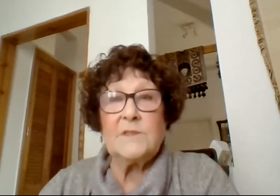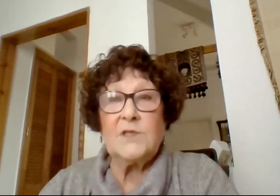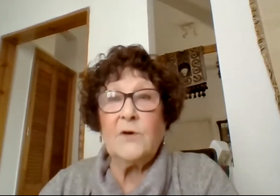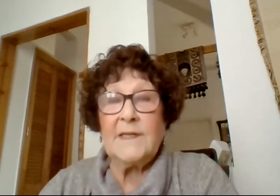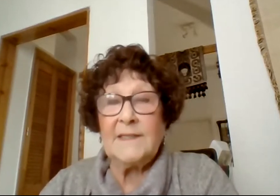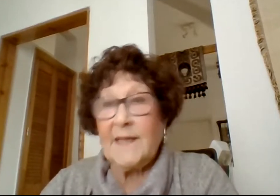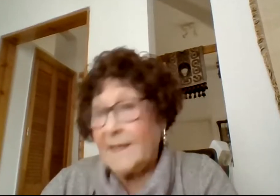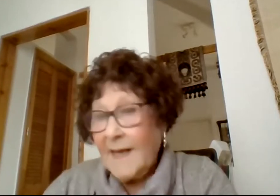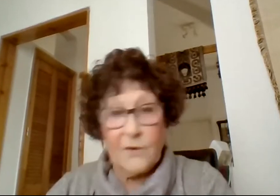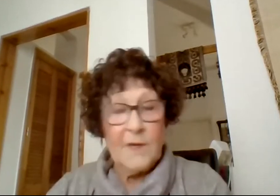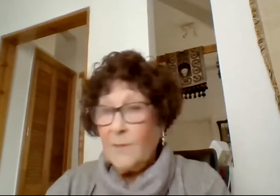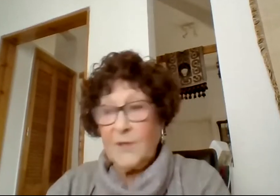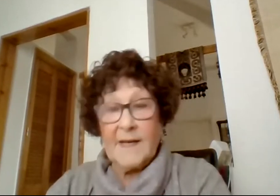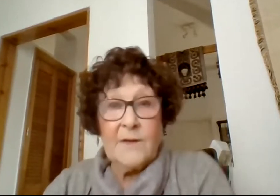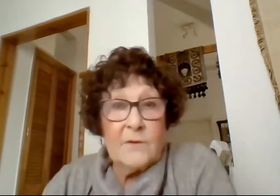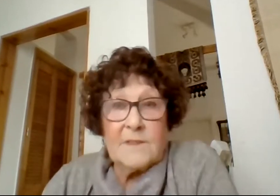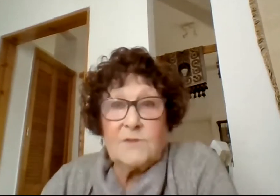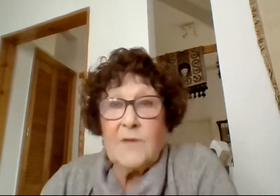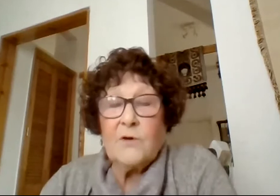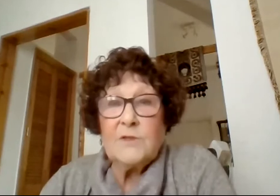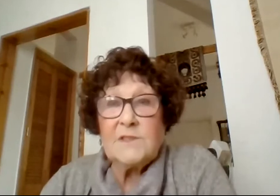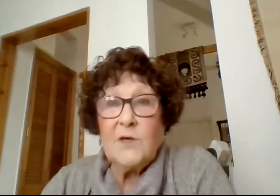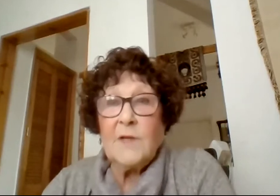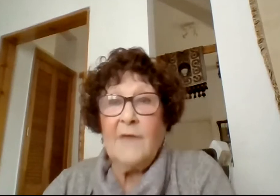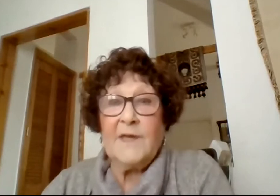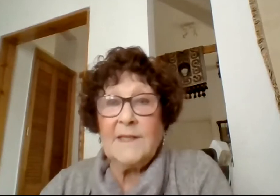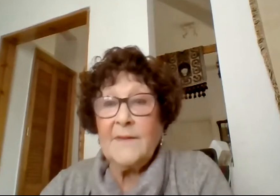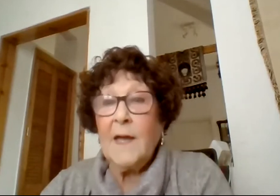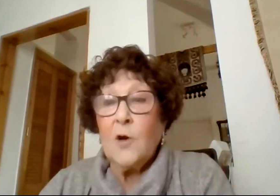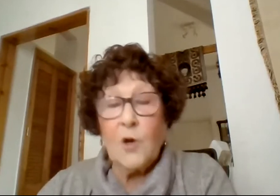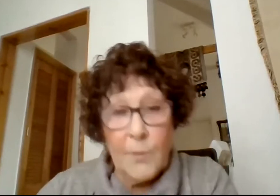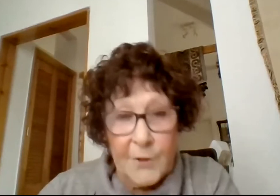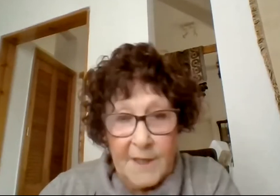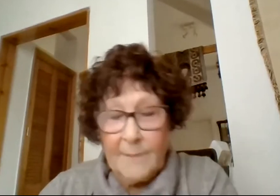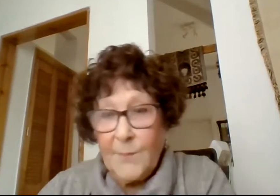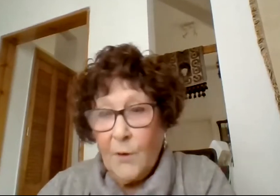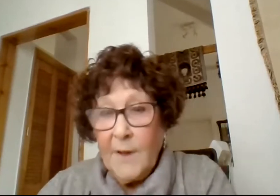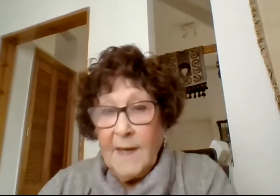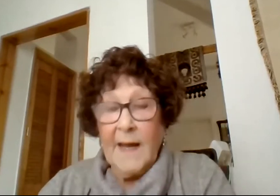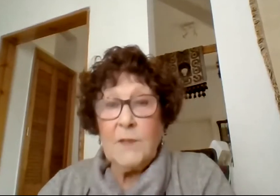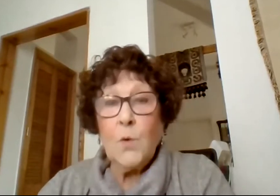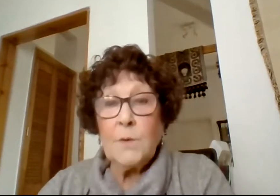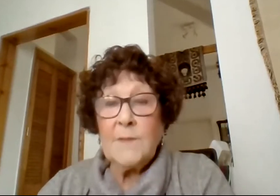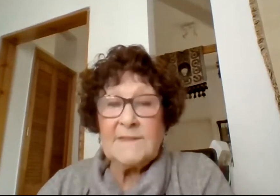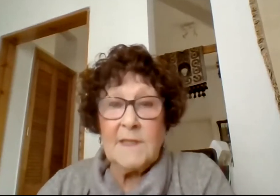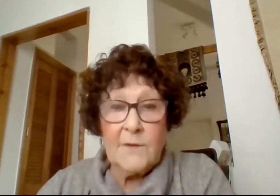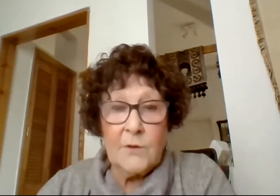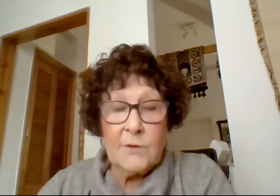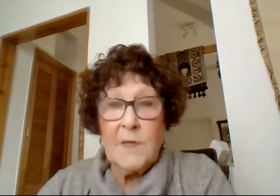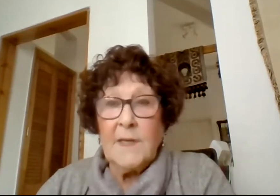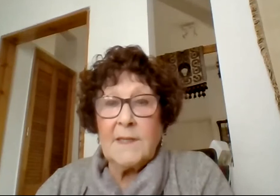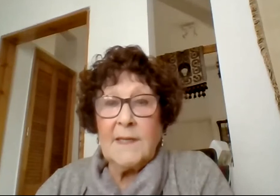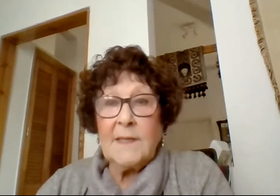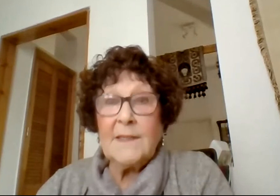la condición genética. Claro, pues claro, es una condición afectada, como por ejemplo, hay un